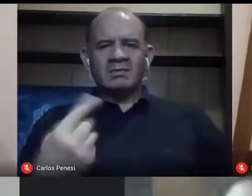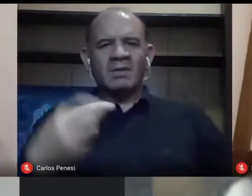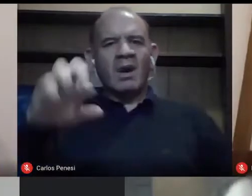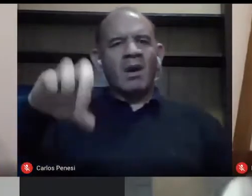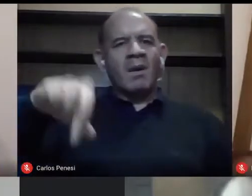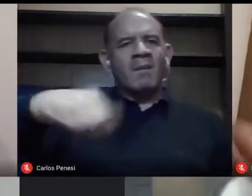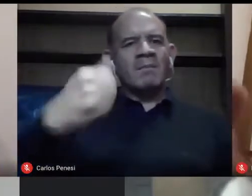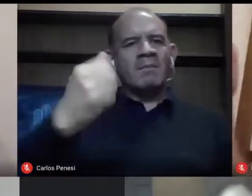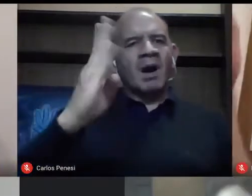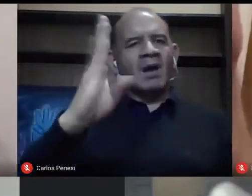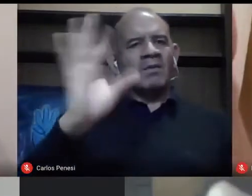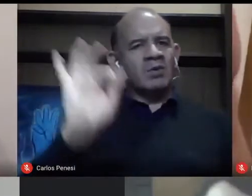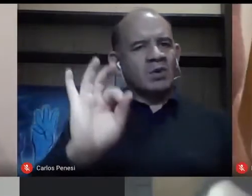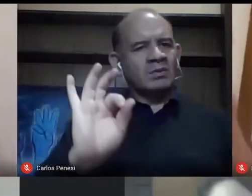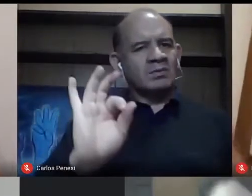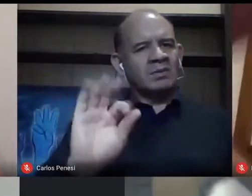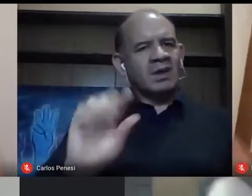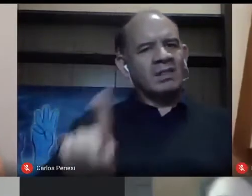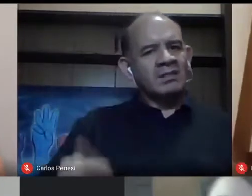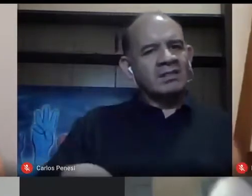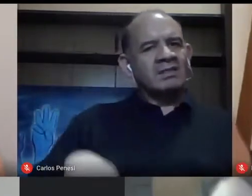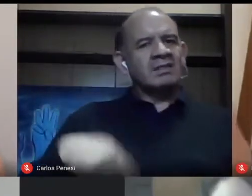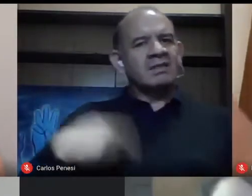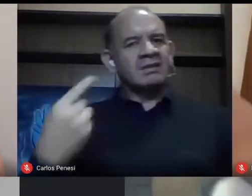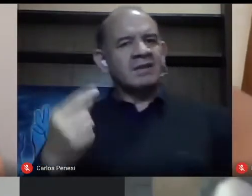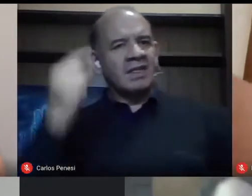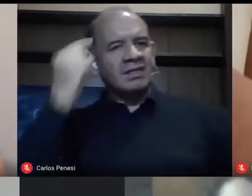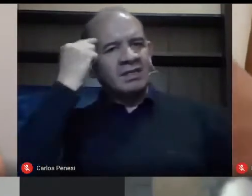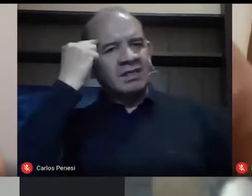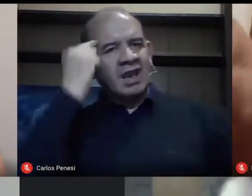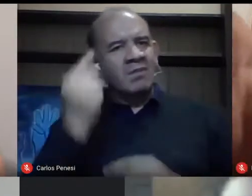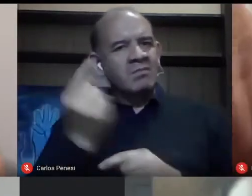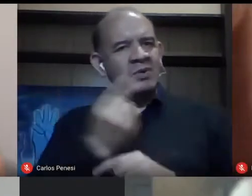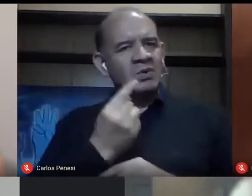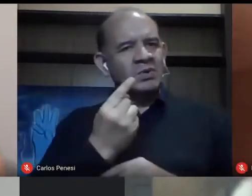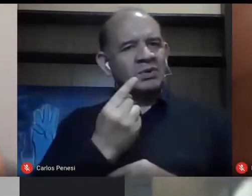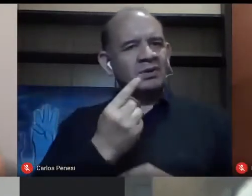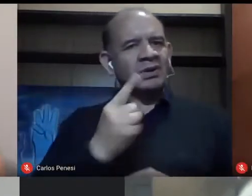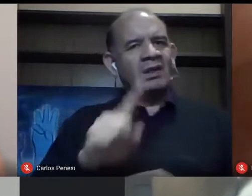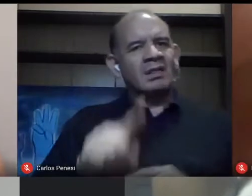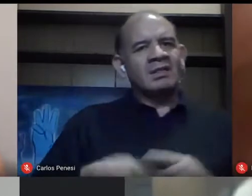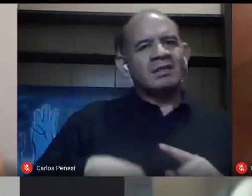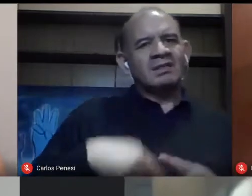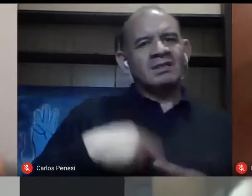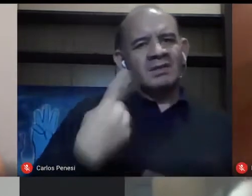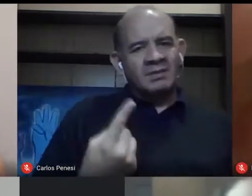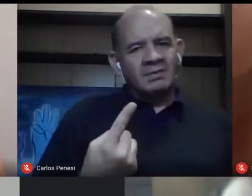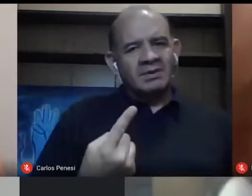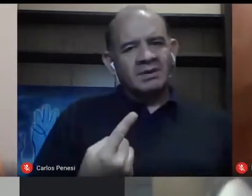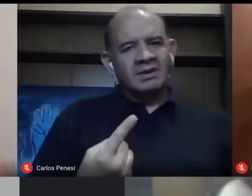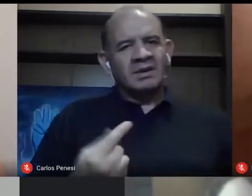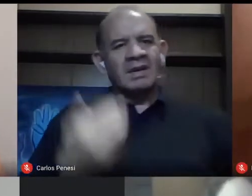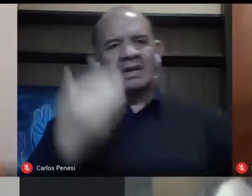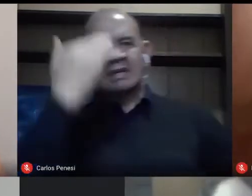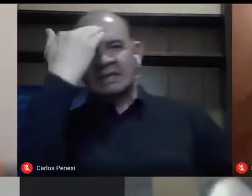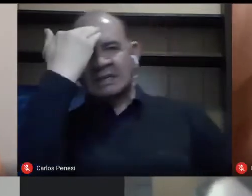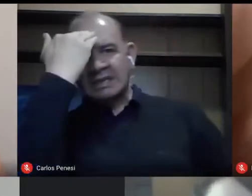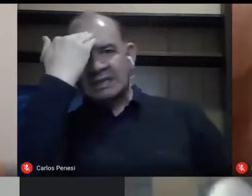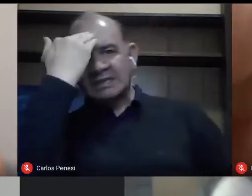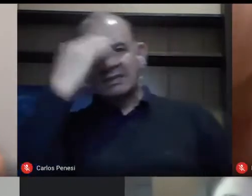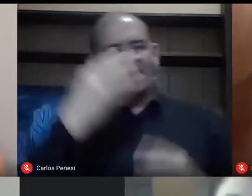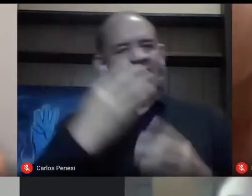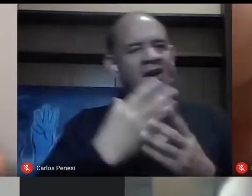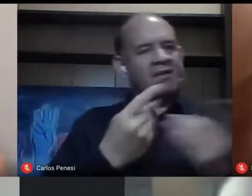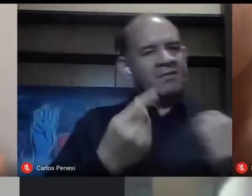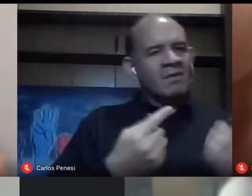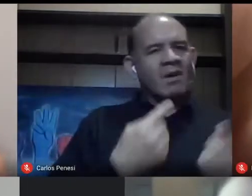Pablo y luego de aproximadamente 10 minutos cada uno vamos a pasar a tener unos 15 minutos para las